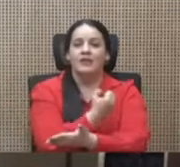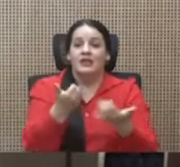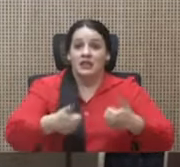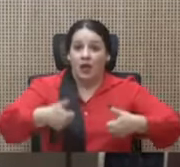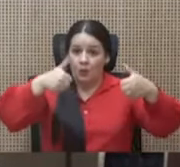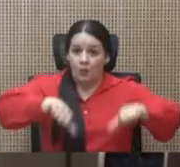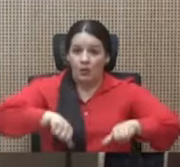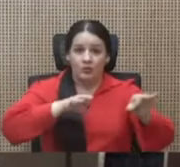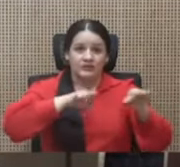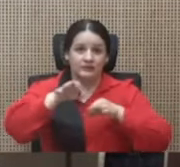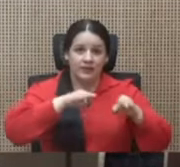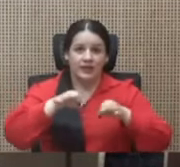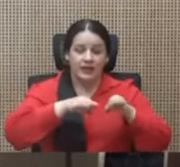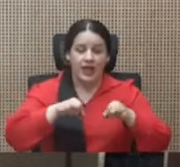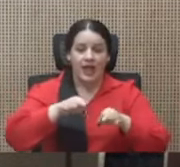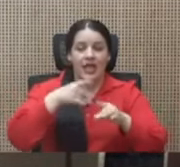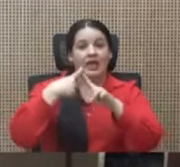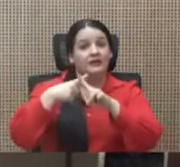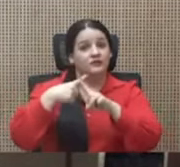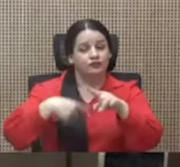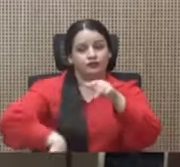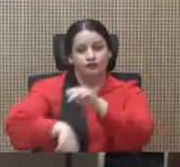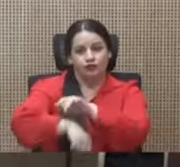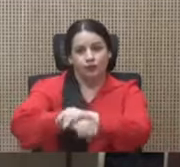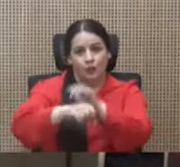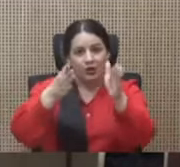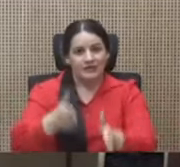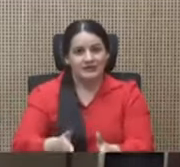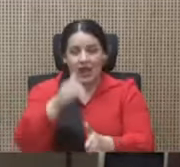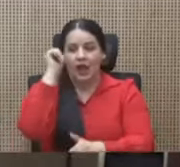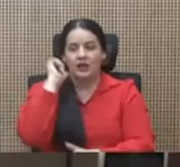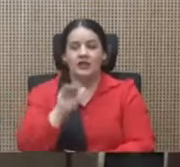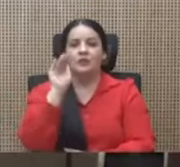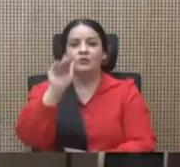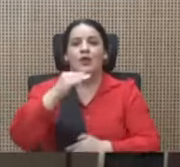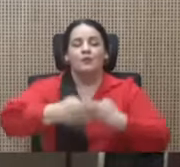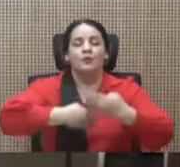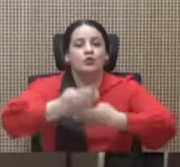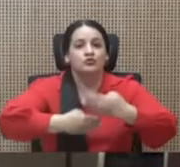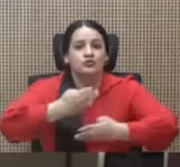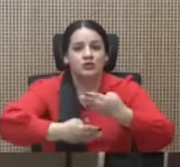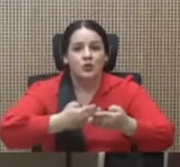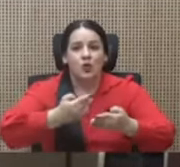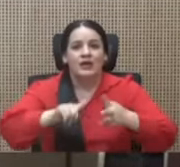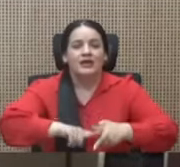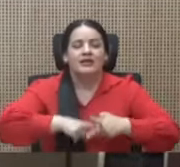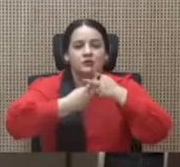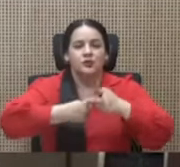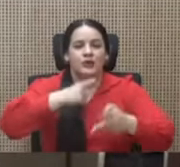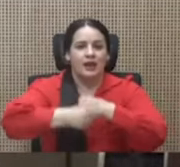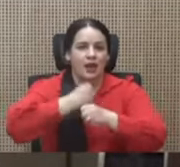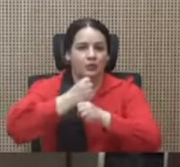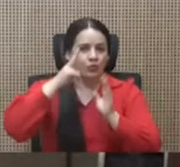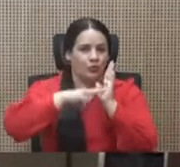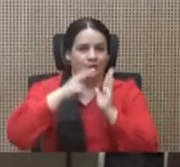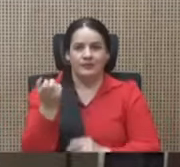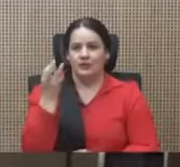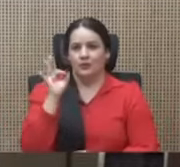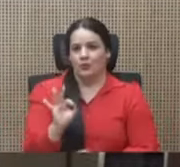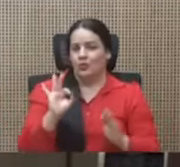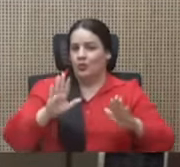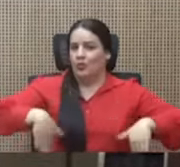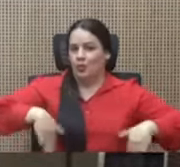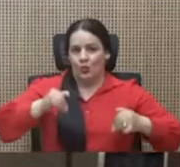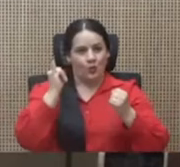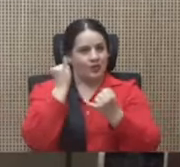futbolista o el exfutbolista ayer les avisaron que el proceso que se inició en 2019 no se había cerrado y por tal